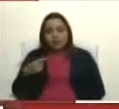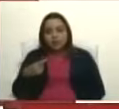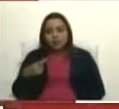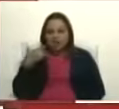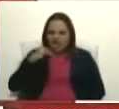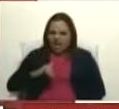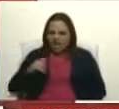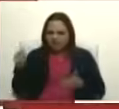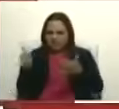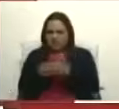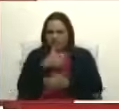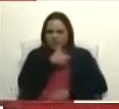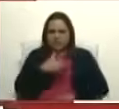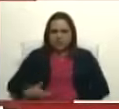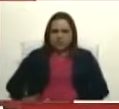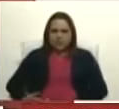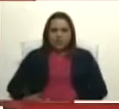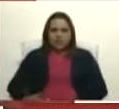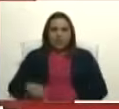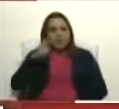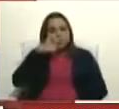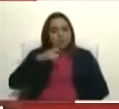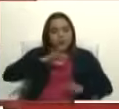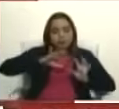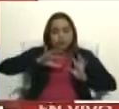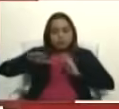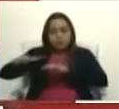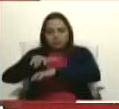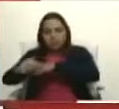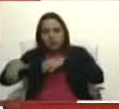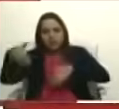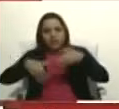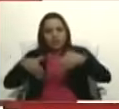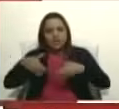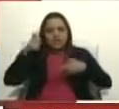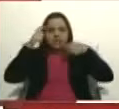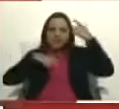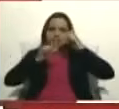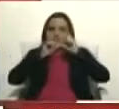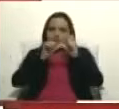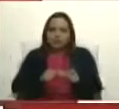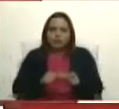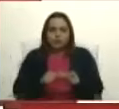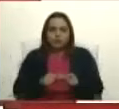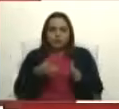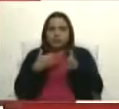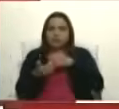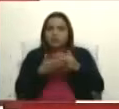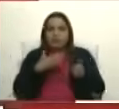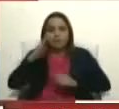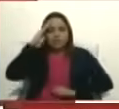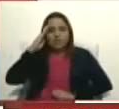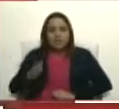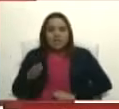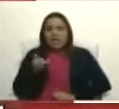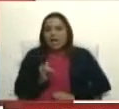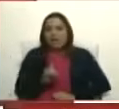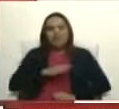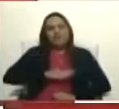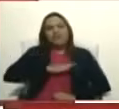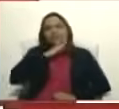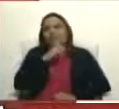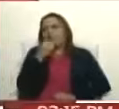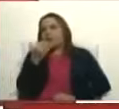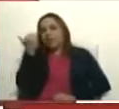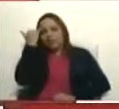quitar, y el pueblo salió a votar masivamente, y Chávez se quedó, a pesar de los militares preñados de buena intención,